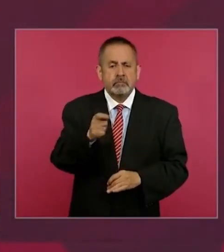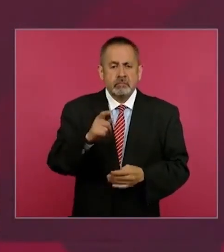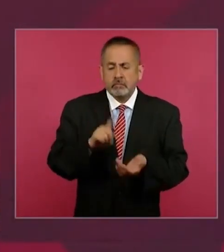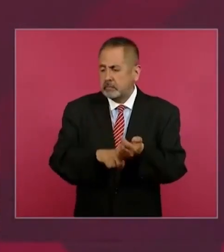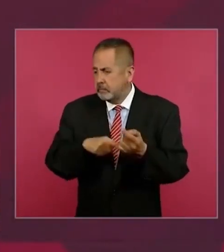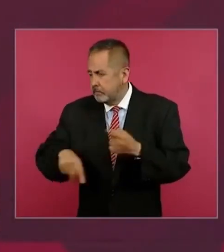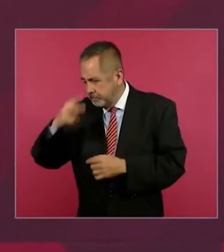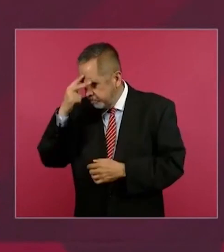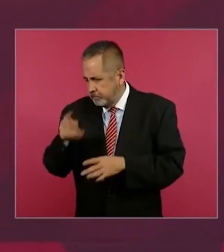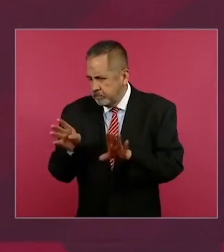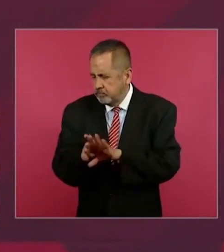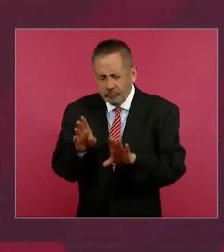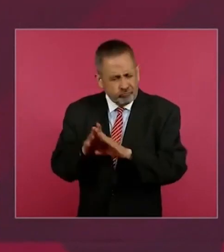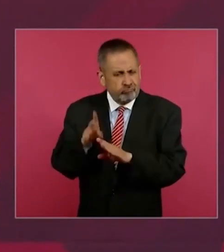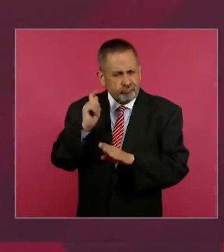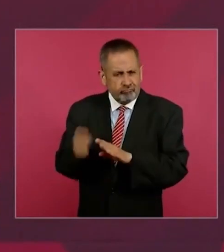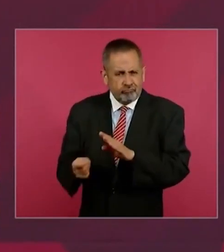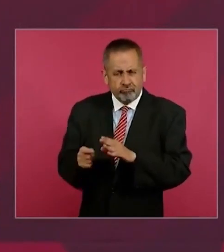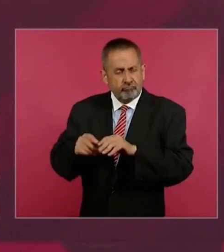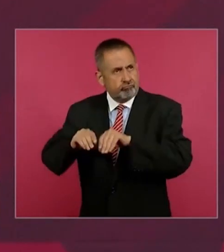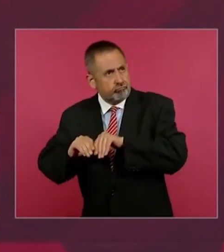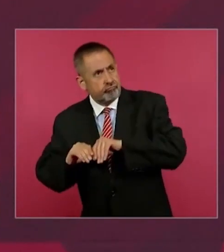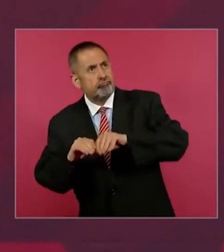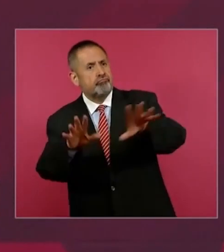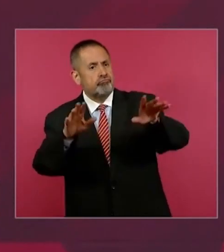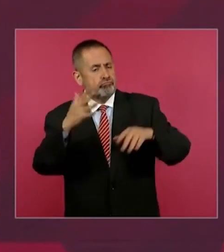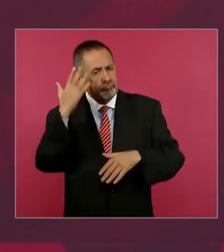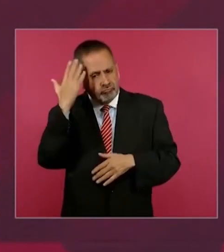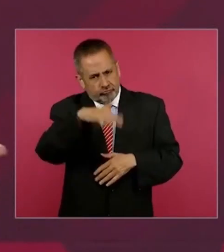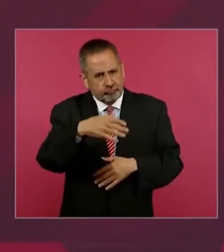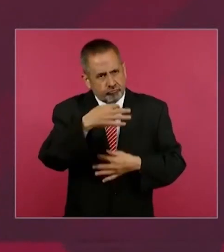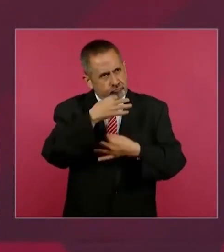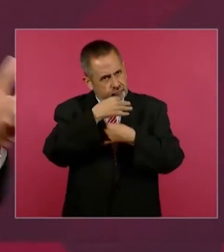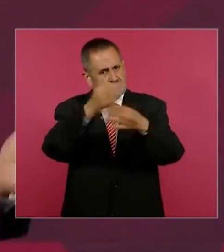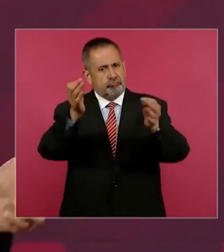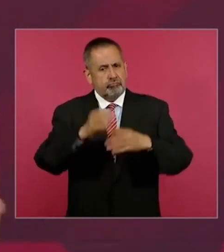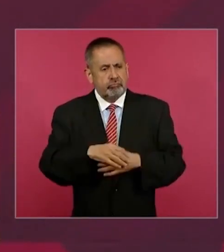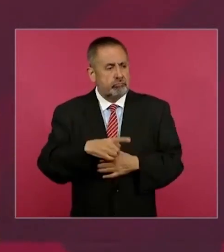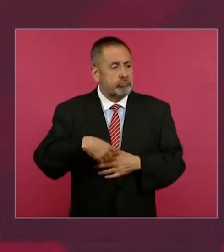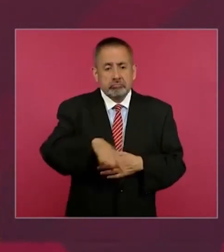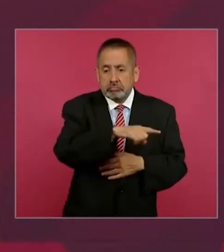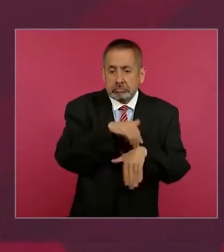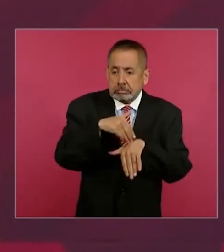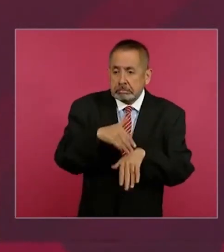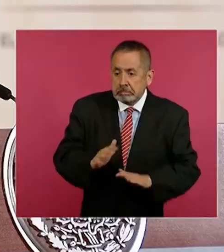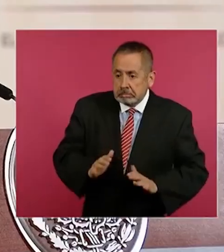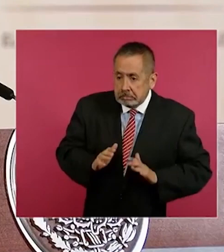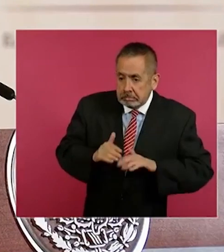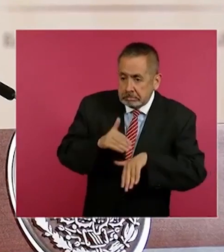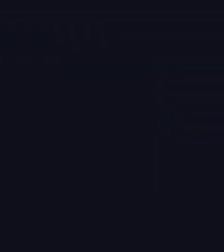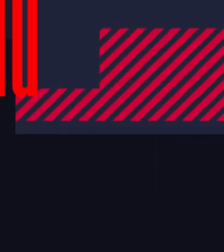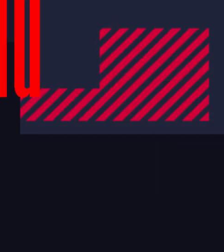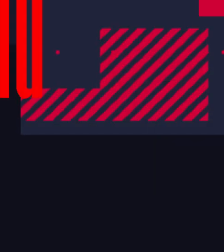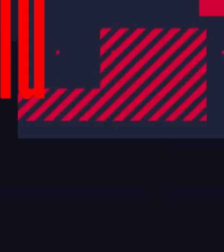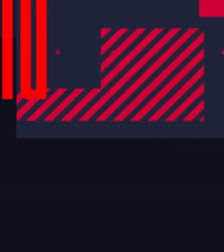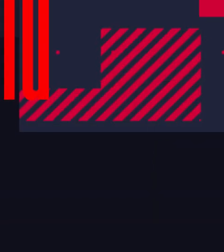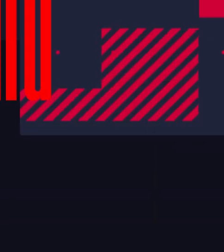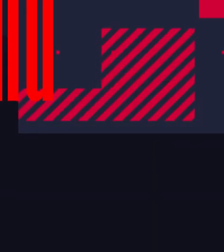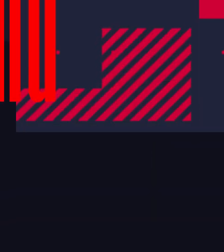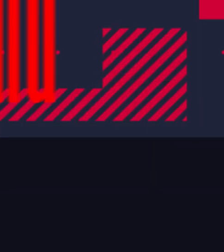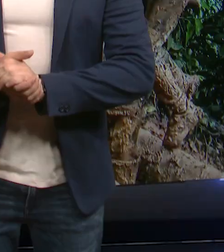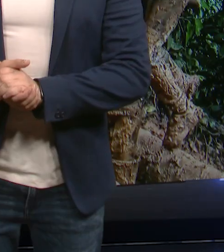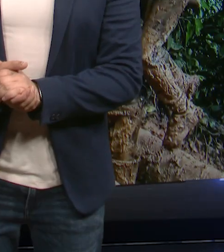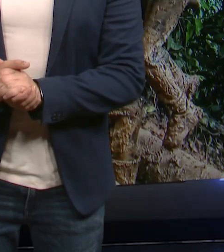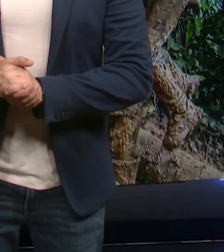viviendo en México s y que no se dejen manipular el